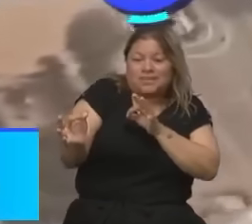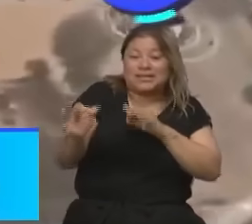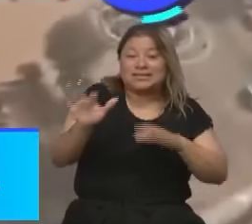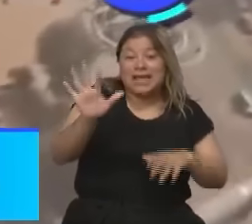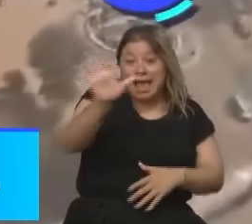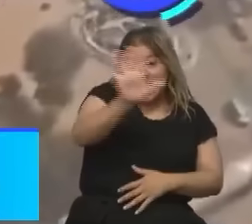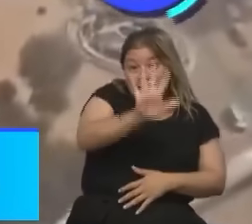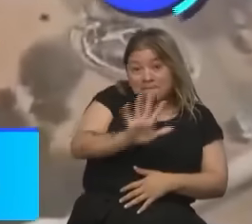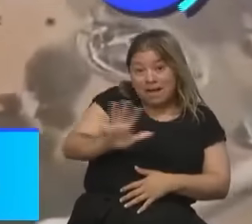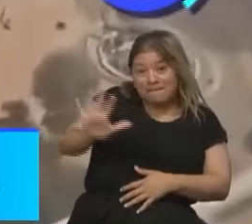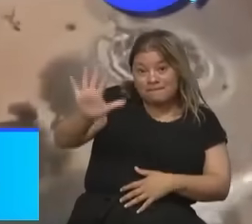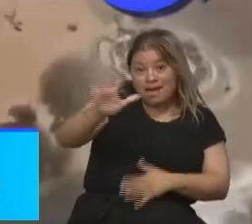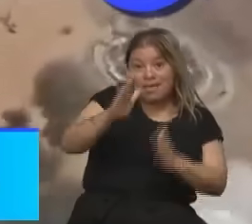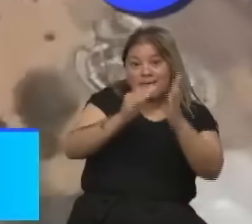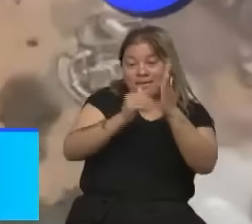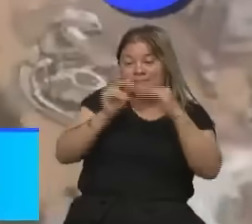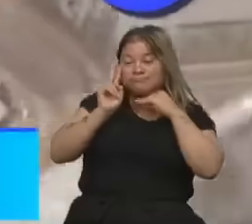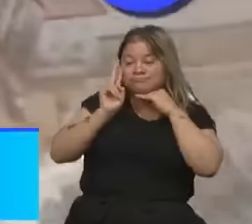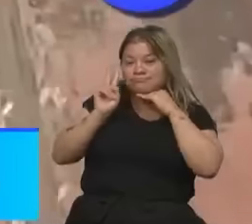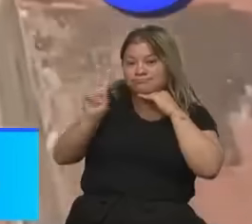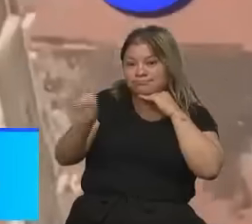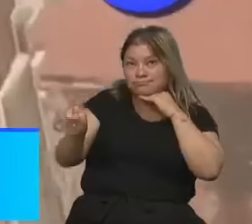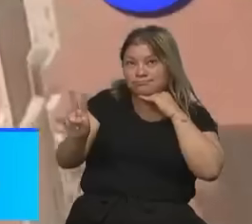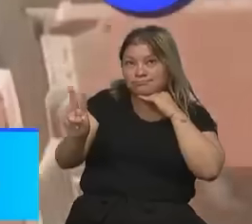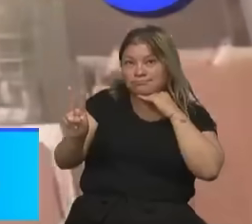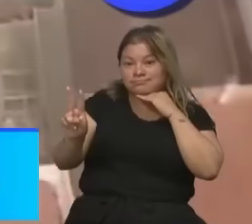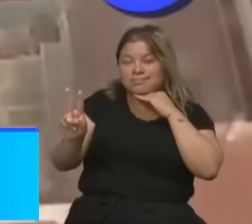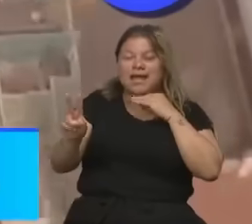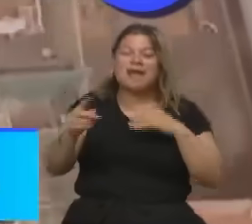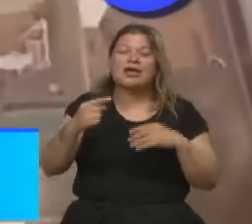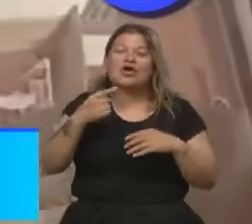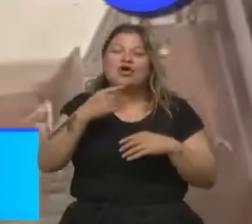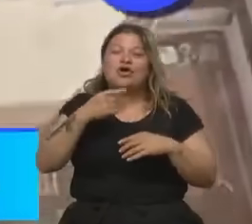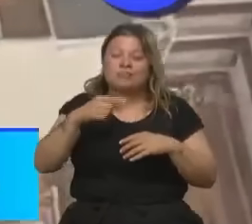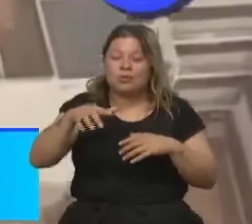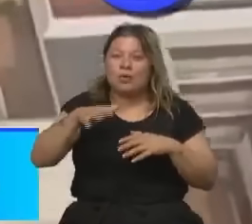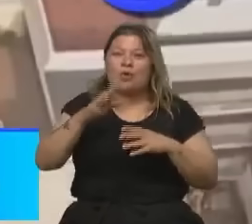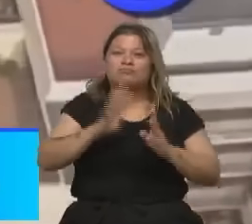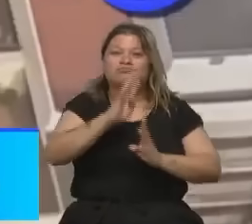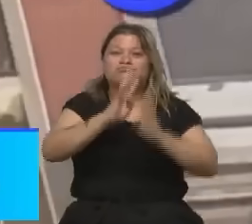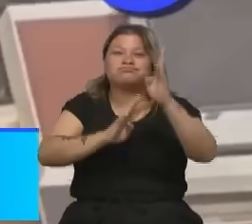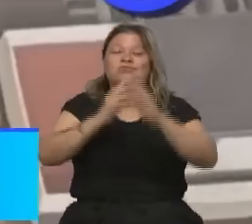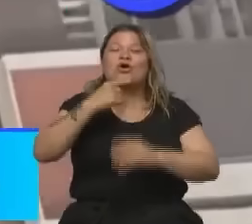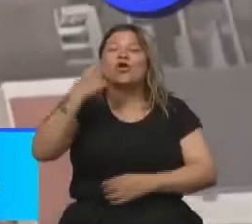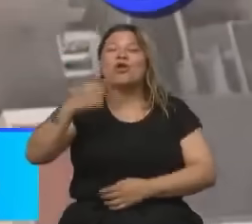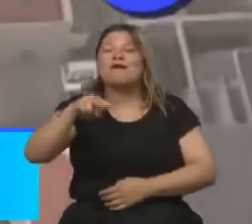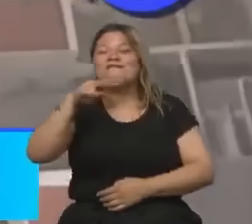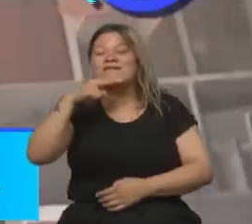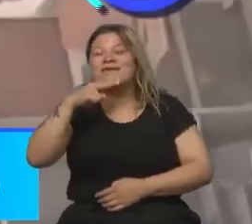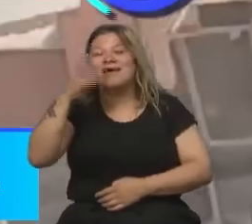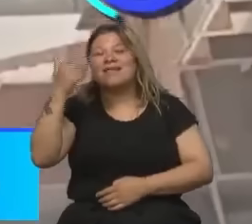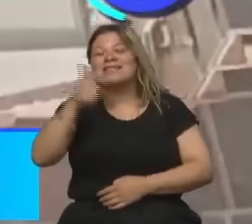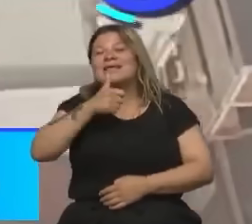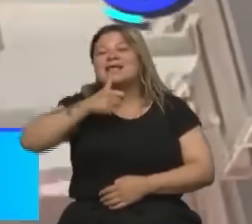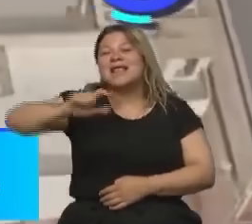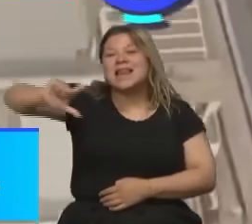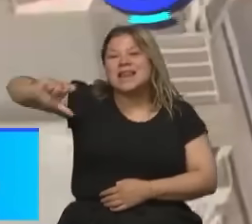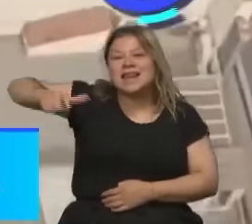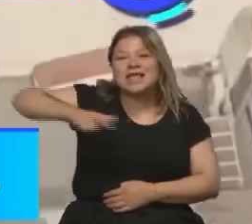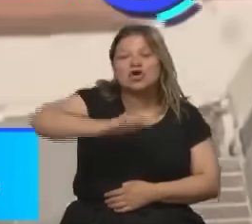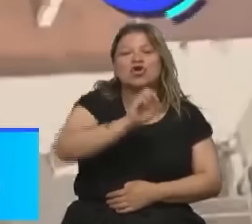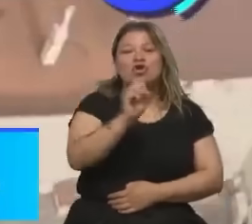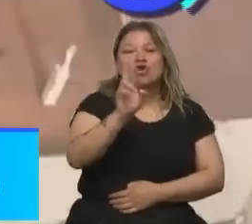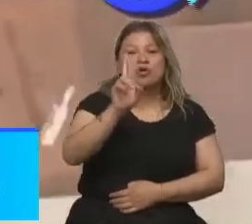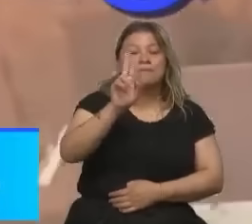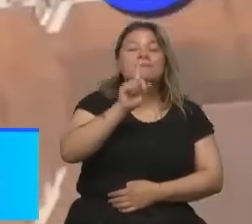de Valencia, sí, lo va a ver que lo recorre un pulmón verde que antes era el río Turia, que uh-huh, en los años 60 se desbordó y por eso